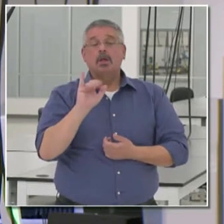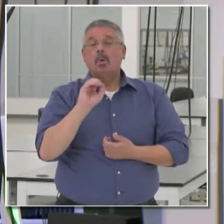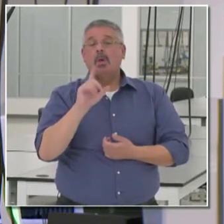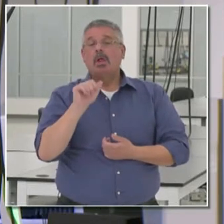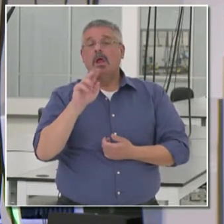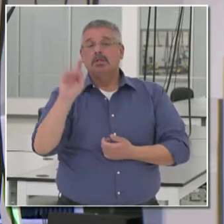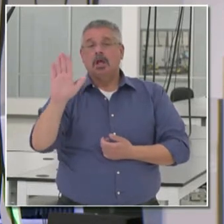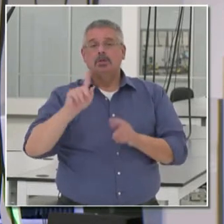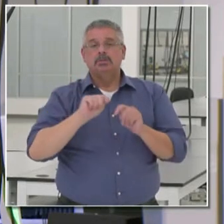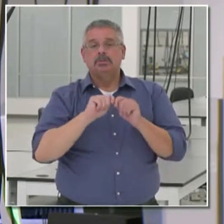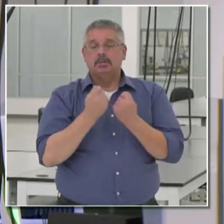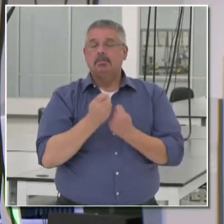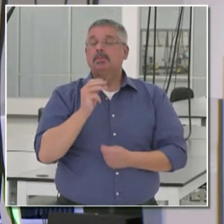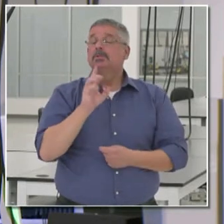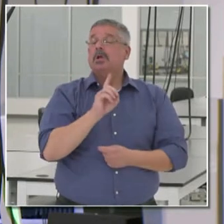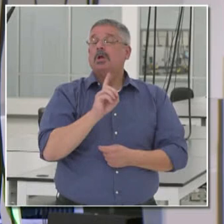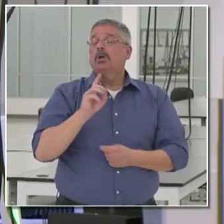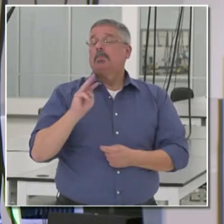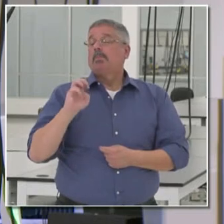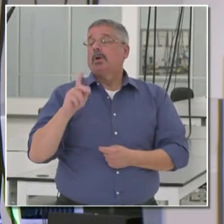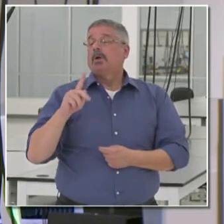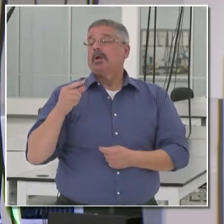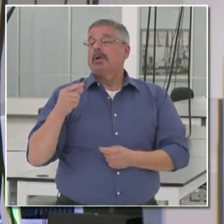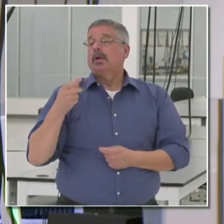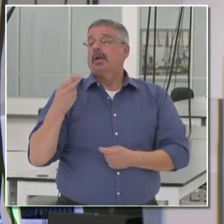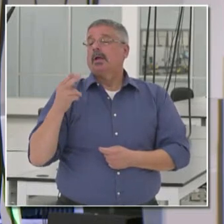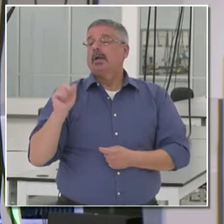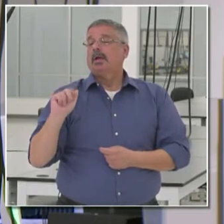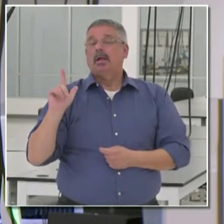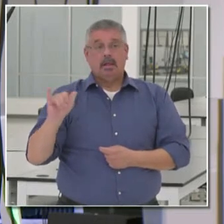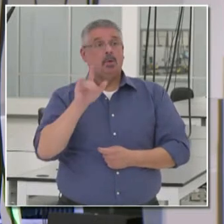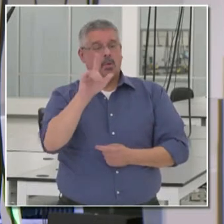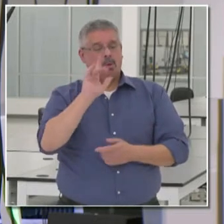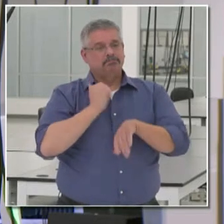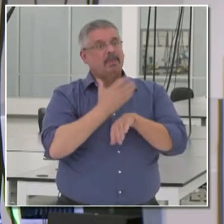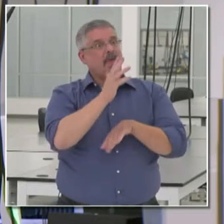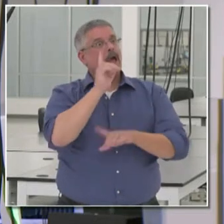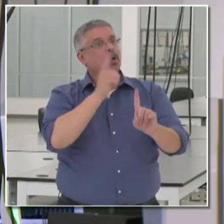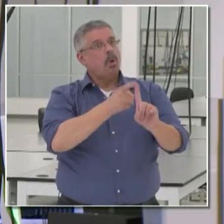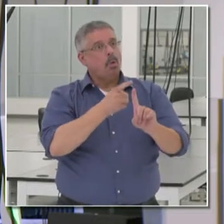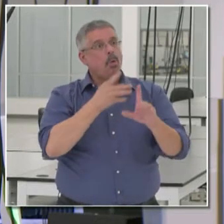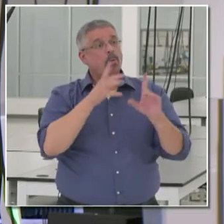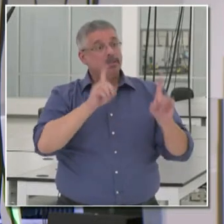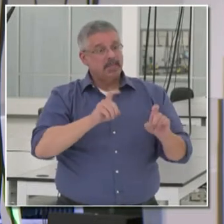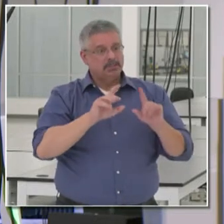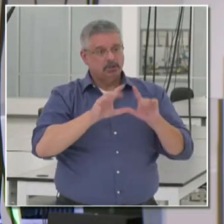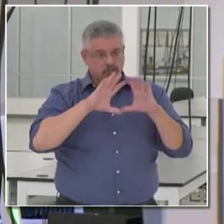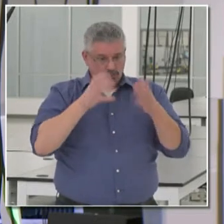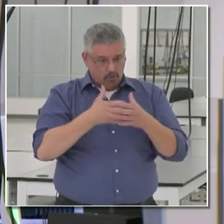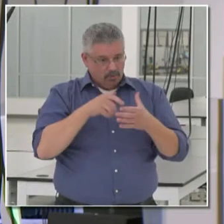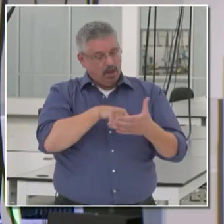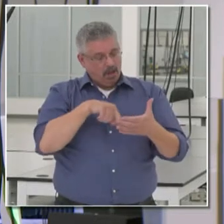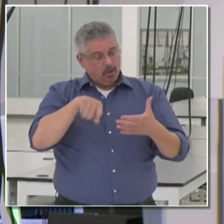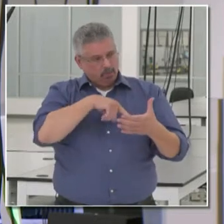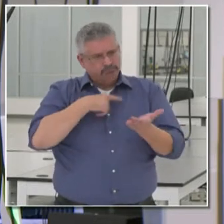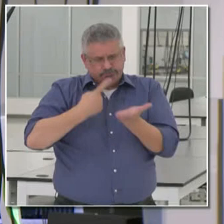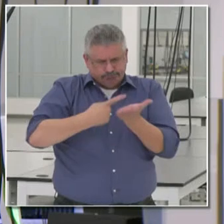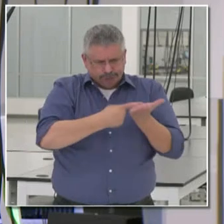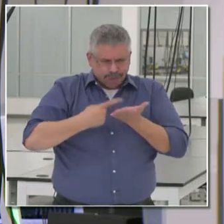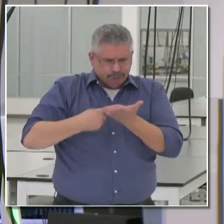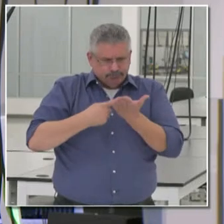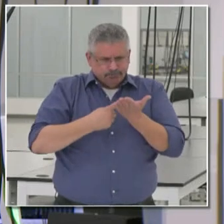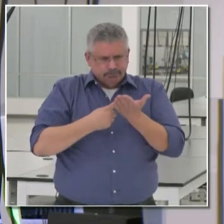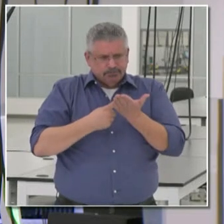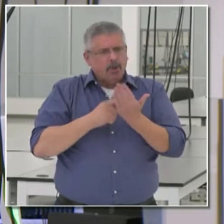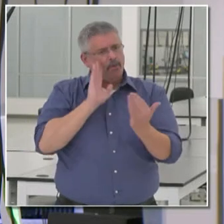equipo él también el doctor marc galli quien originalmente presentó este objetivo con nuestro equipo de trabajo para